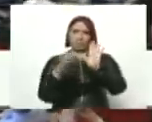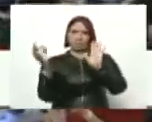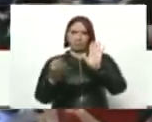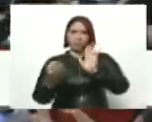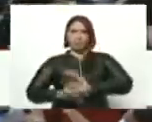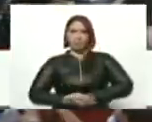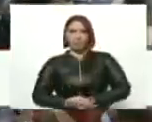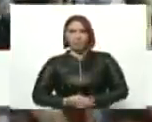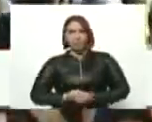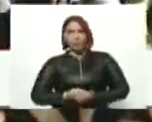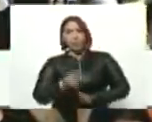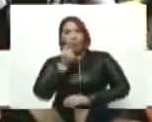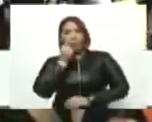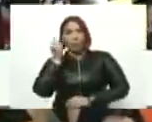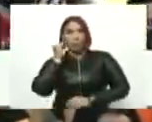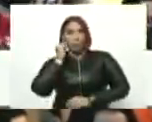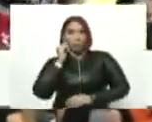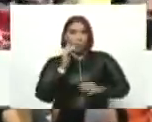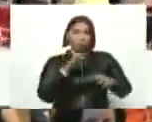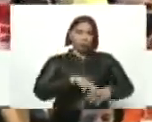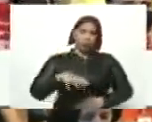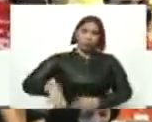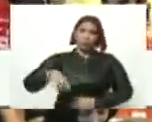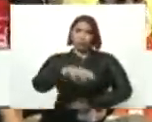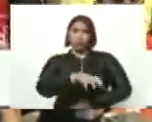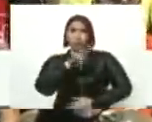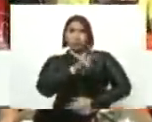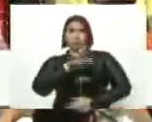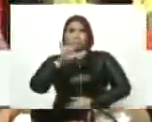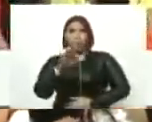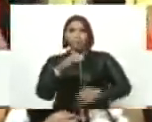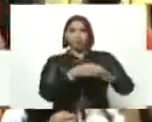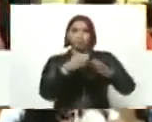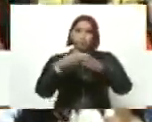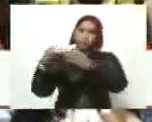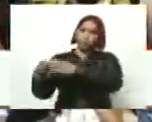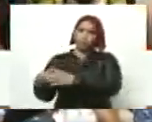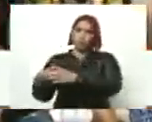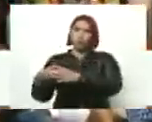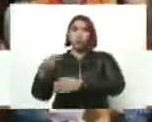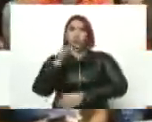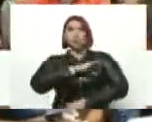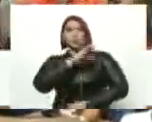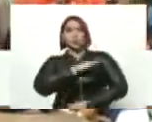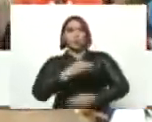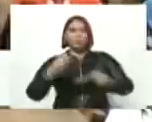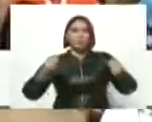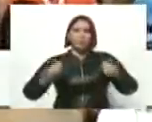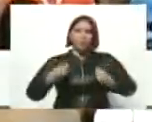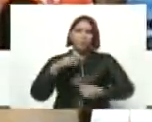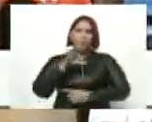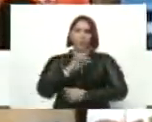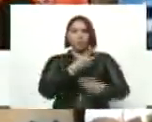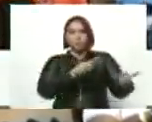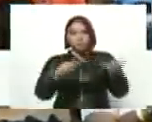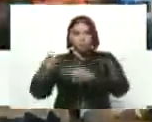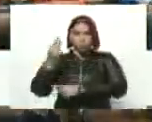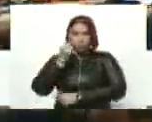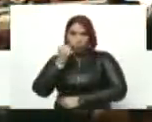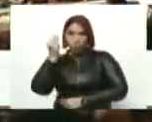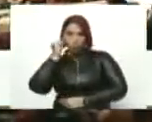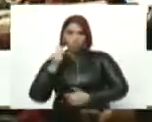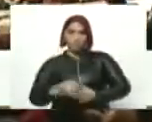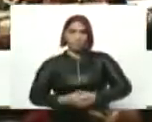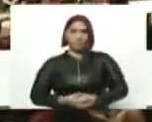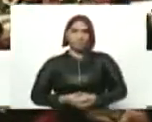y delegadas sectoriales de 25 sectores sociales que hacen vida en el país. Bienvenidos y bienvenidas,